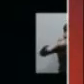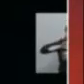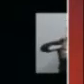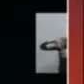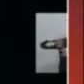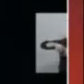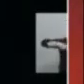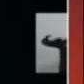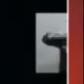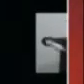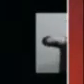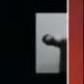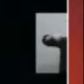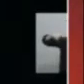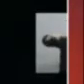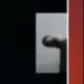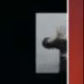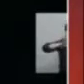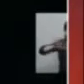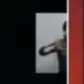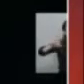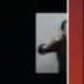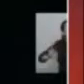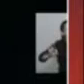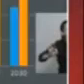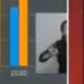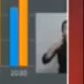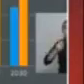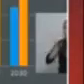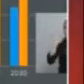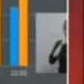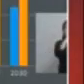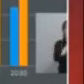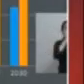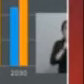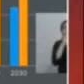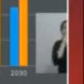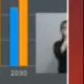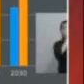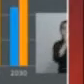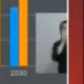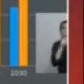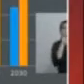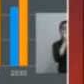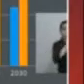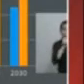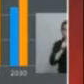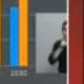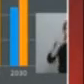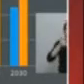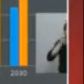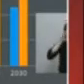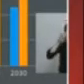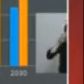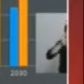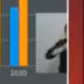fuerte recesión y en este contexto lograr este acuerdo con los bonistas no es menor pero como decía el ministro claramente no